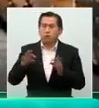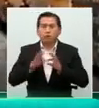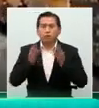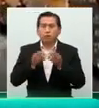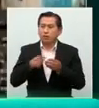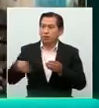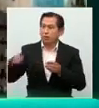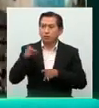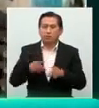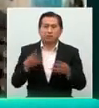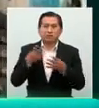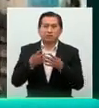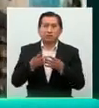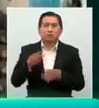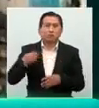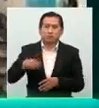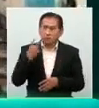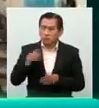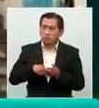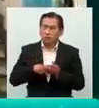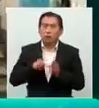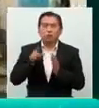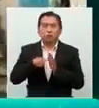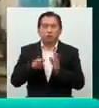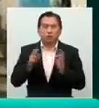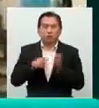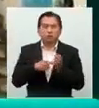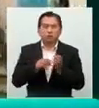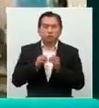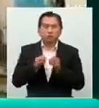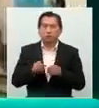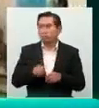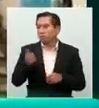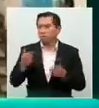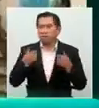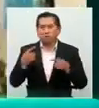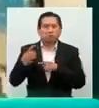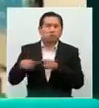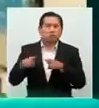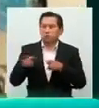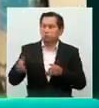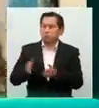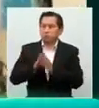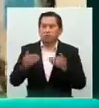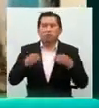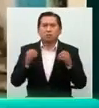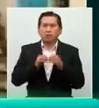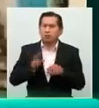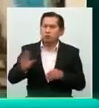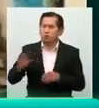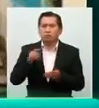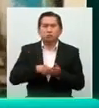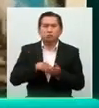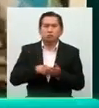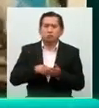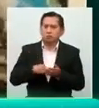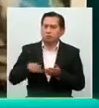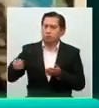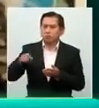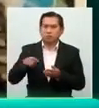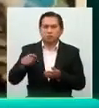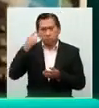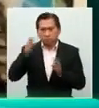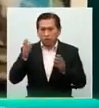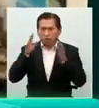con los privados de libertad, es atender cualquier exigencia o cualquier pedido que ellos consideren que no se